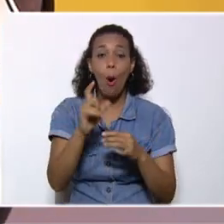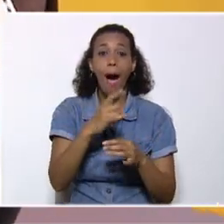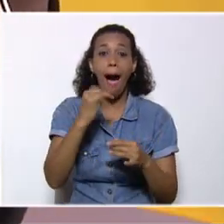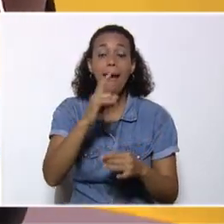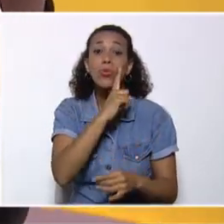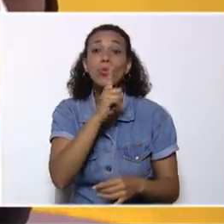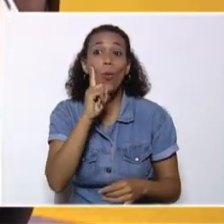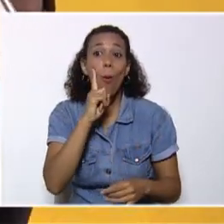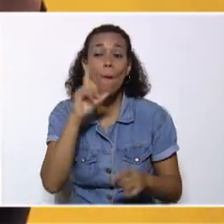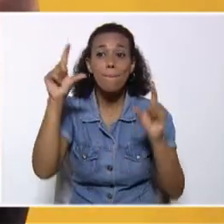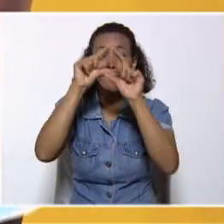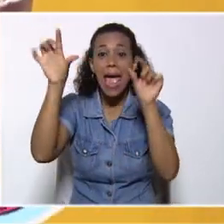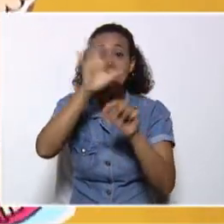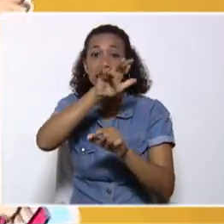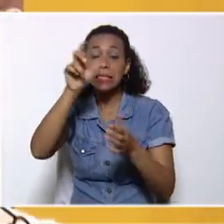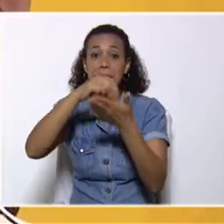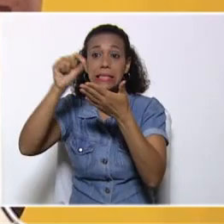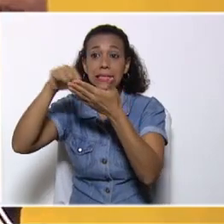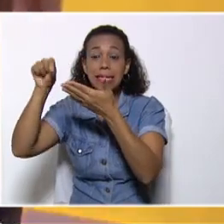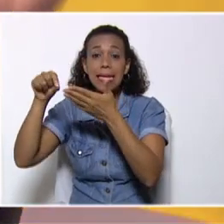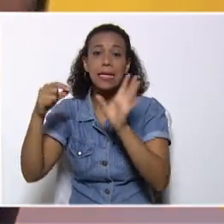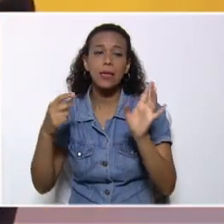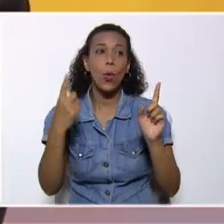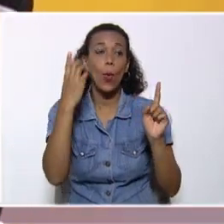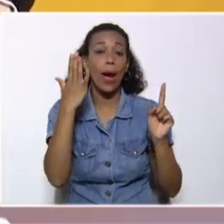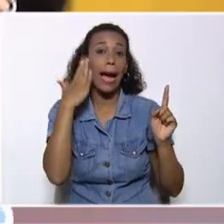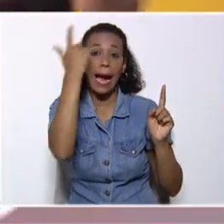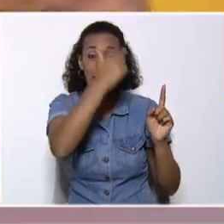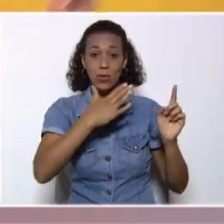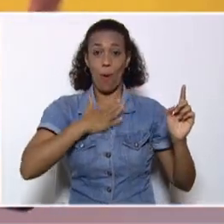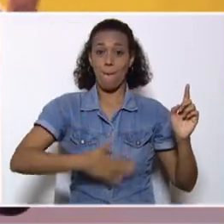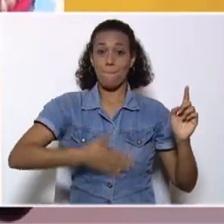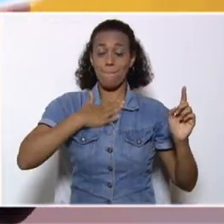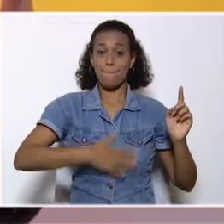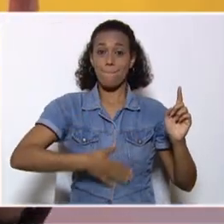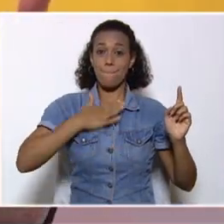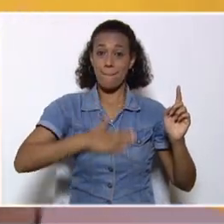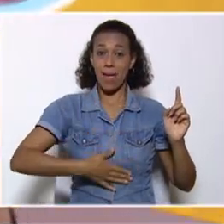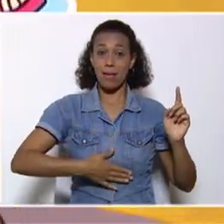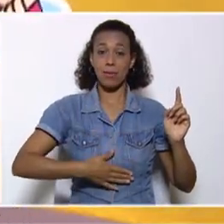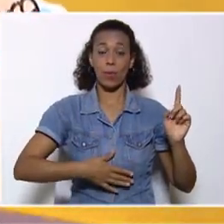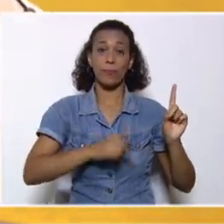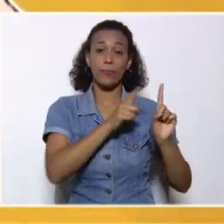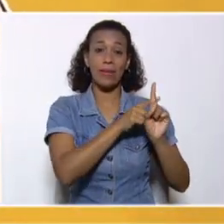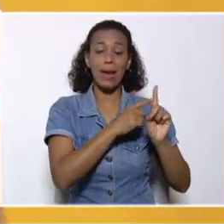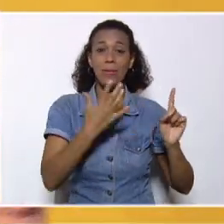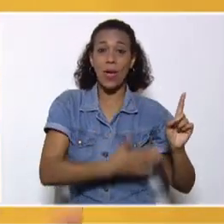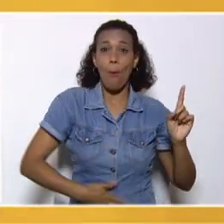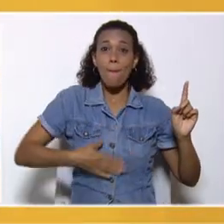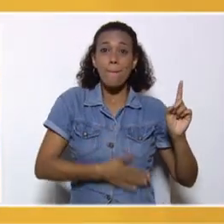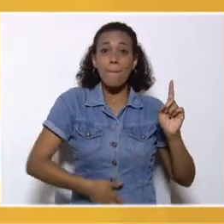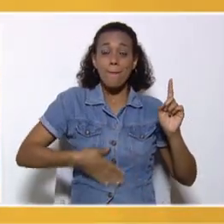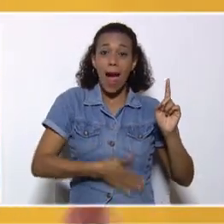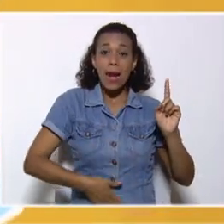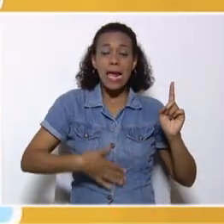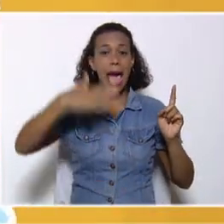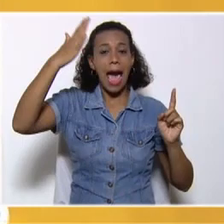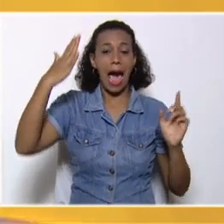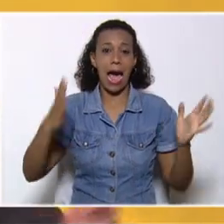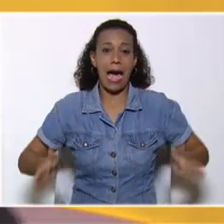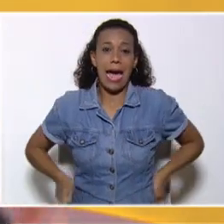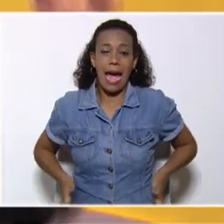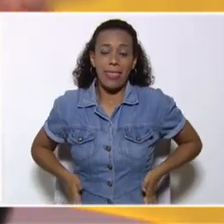nombre. La cara, le podemos decir que toque su pecho, que toque su barriga,